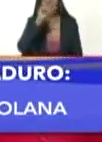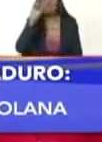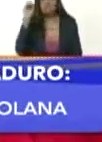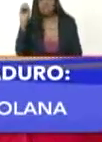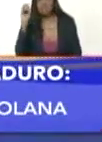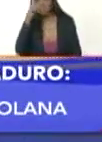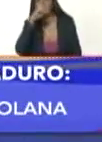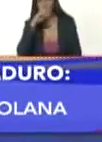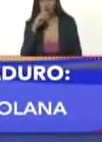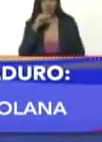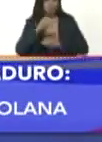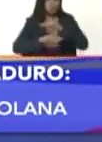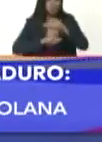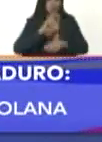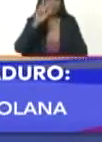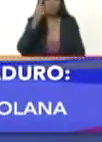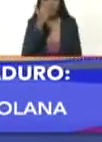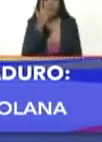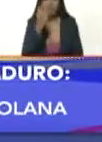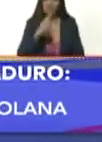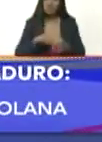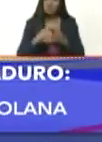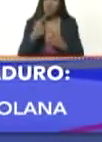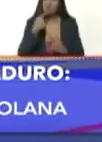continuos. Y esto lo digo